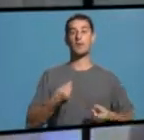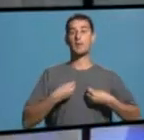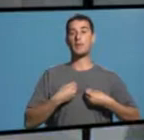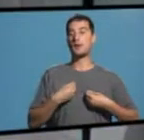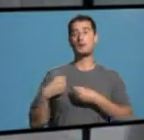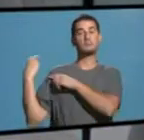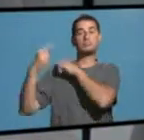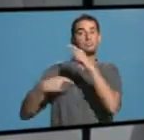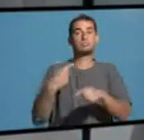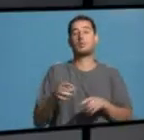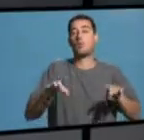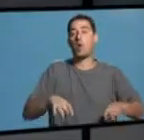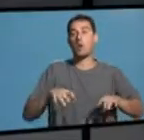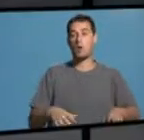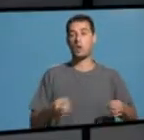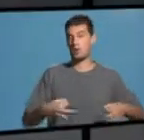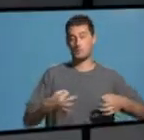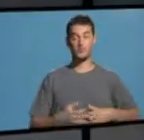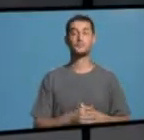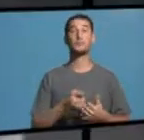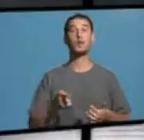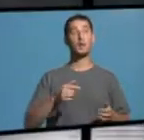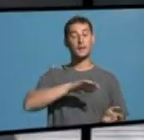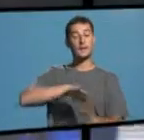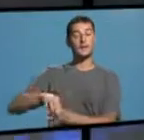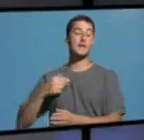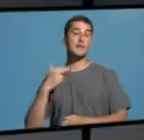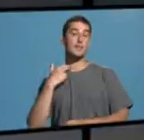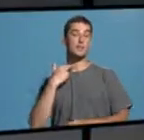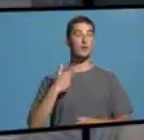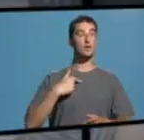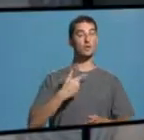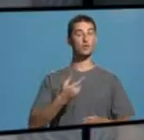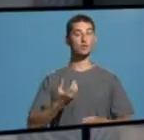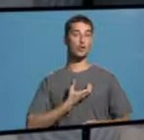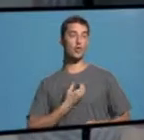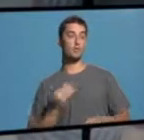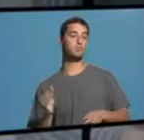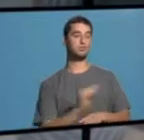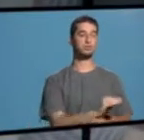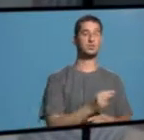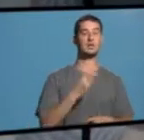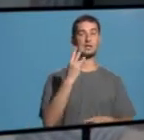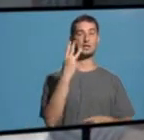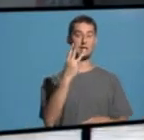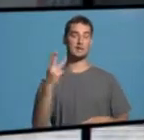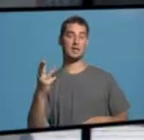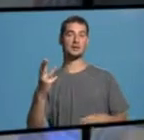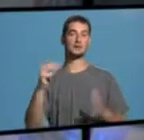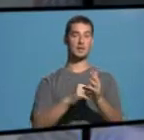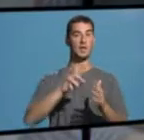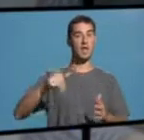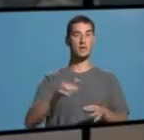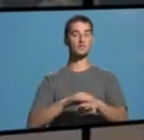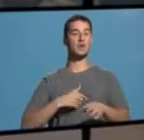como sempre levaron. Por outra banda, a Deputación aportará ao Concello 33.000 euros para colaborar coa Asociación de Amigos do Patrimonio